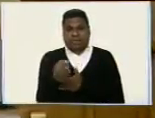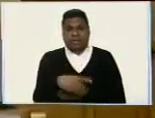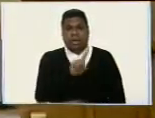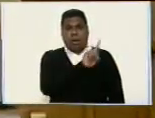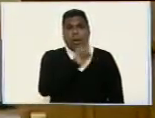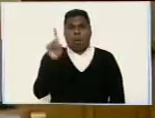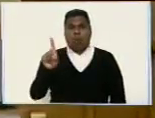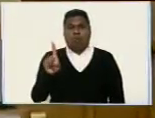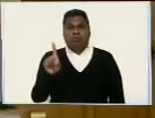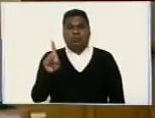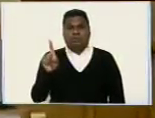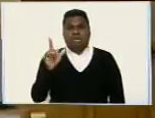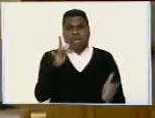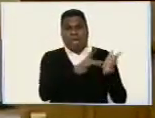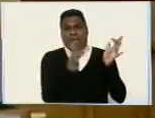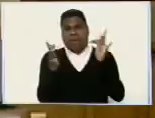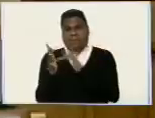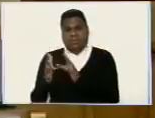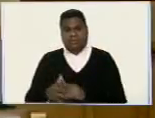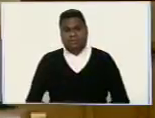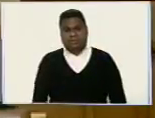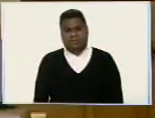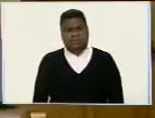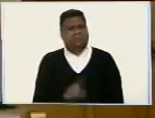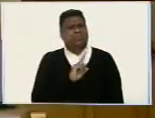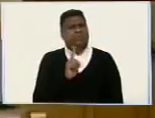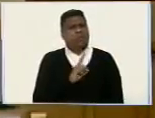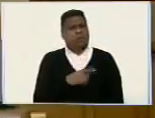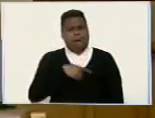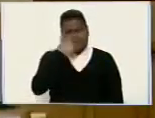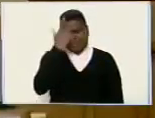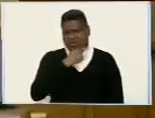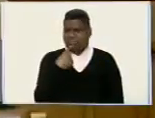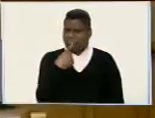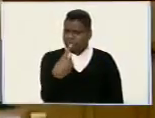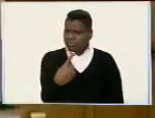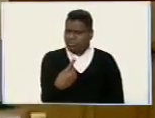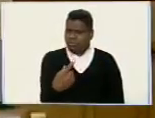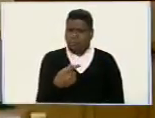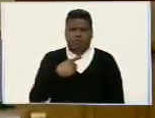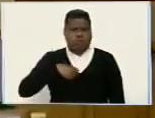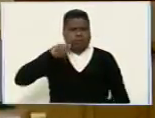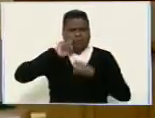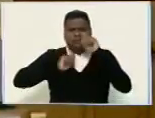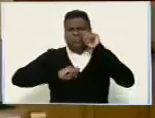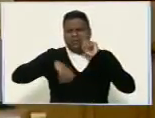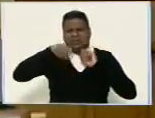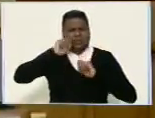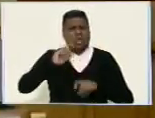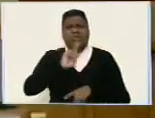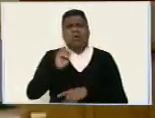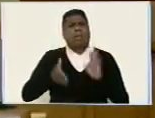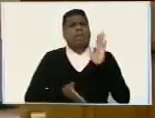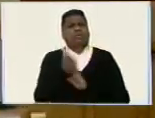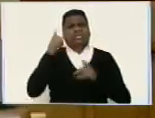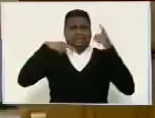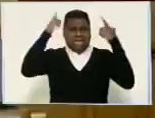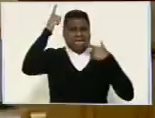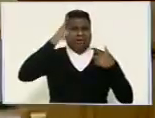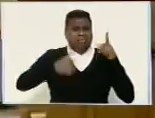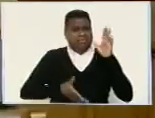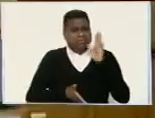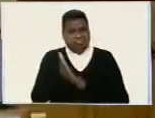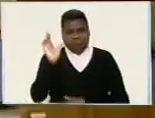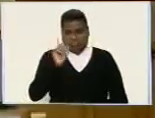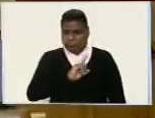abril, y no me da pena decirlo, mientras este humilde soldado y servidor de ustedes lloraba, no porque Chávez se había ido, se los